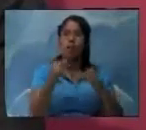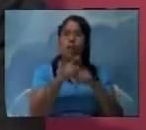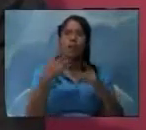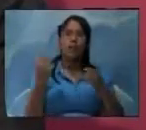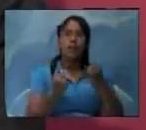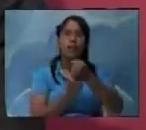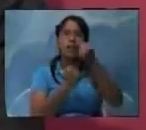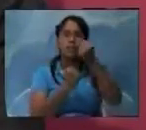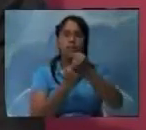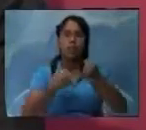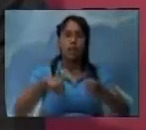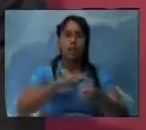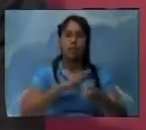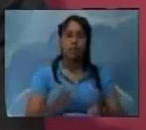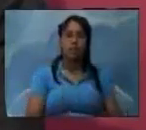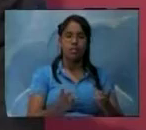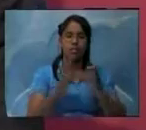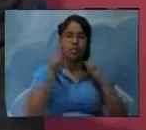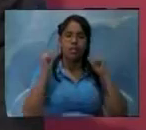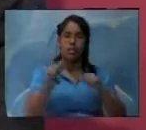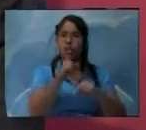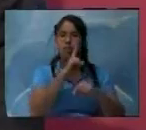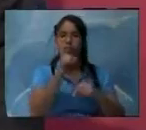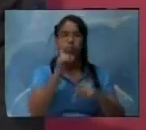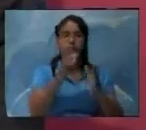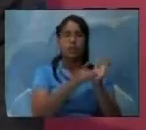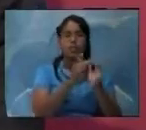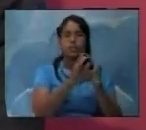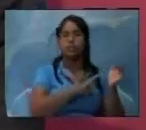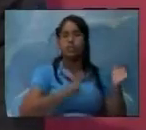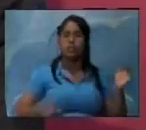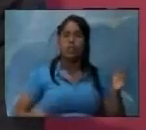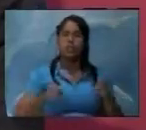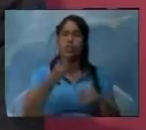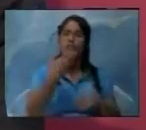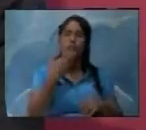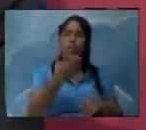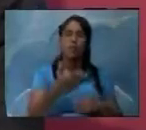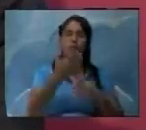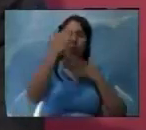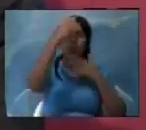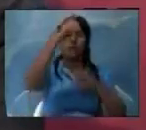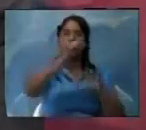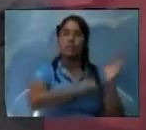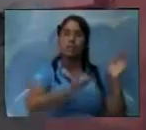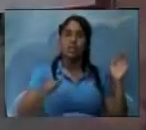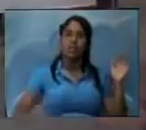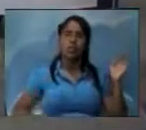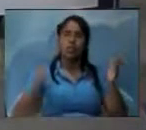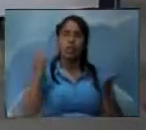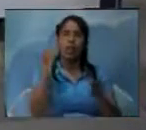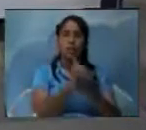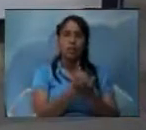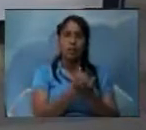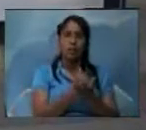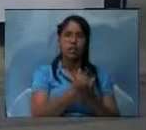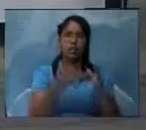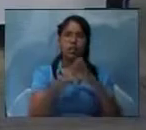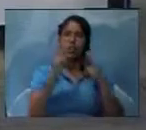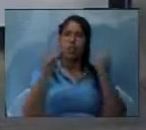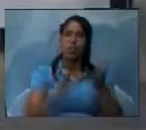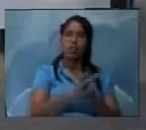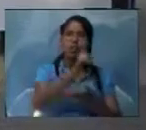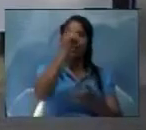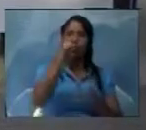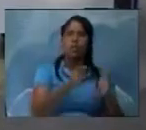edifique nuestras vidas hoy. En el nombre de Jesús te lo pedimos. Gracias, Señor. Amén y amén. Toda la